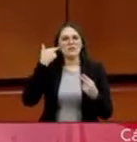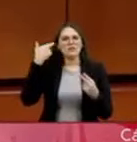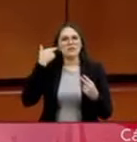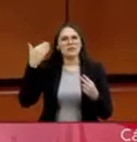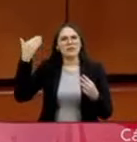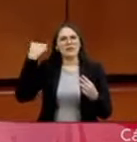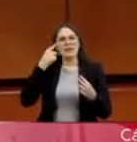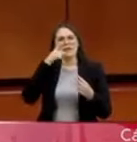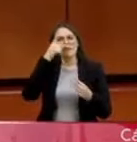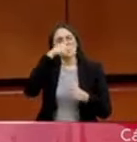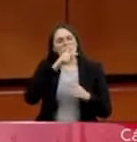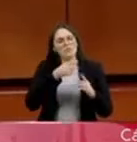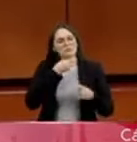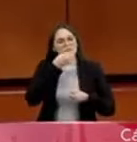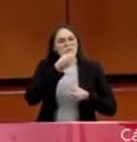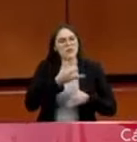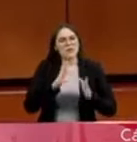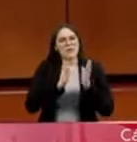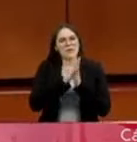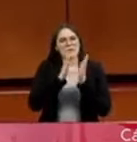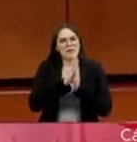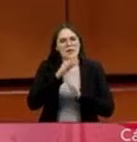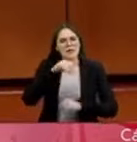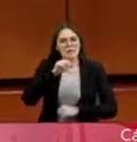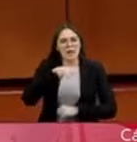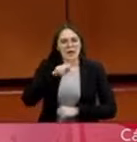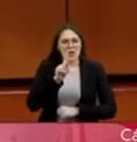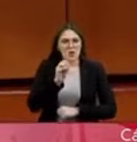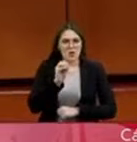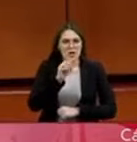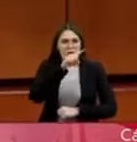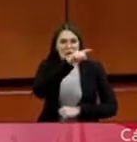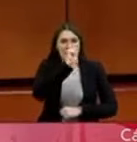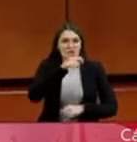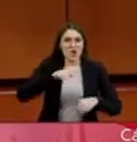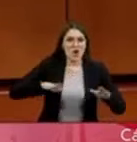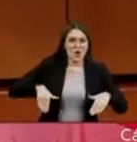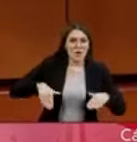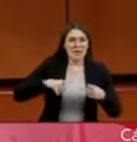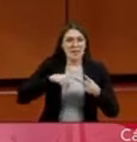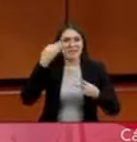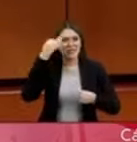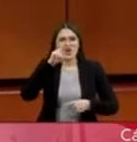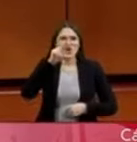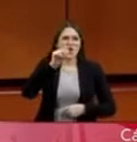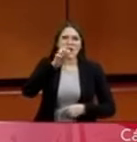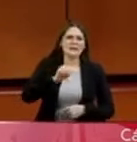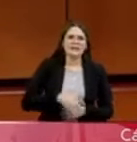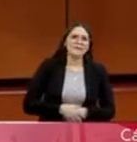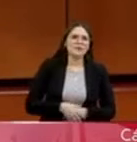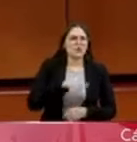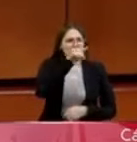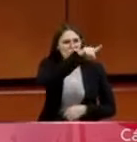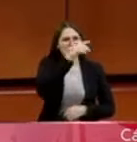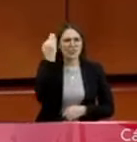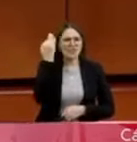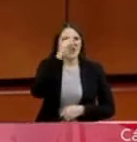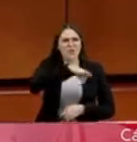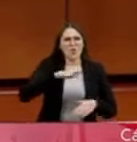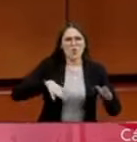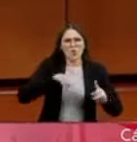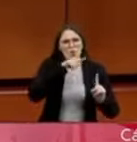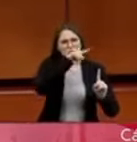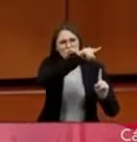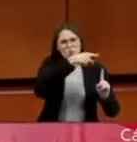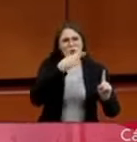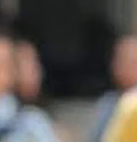sugirieron que el cambio de postura podría haber sido parte de un acuerdo con la 4t en el que se habrían negociado el voto a